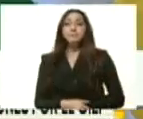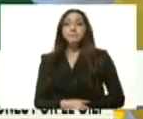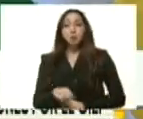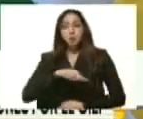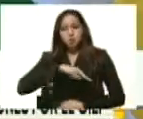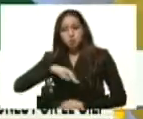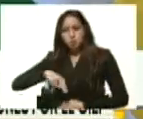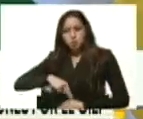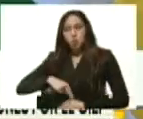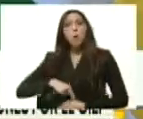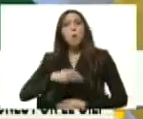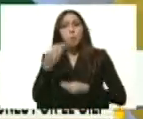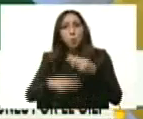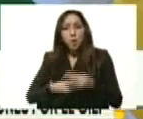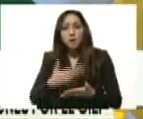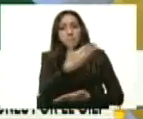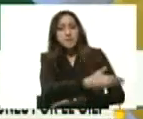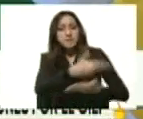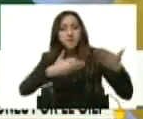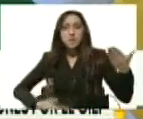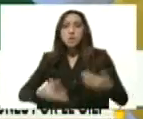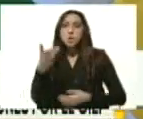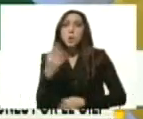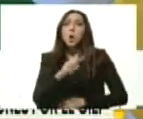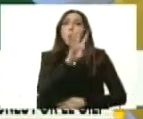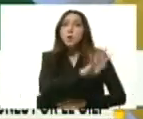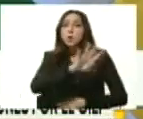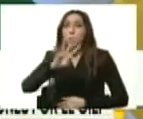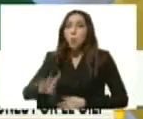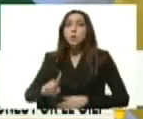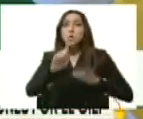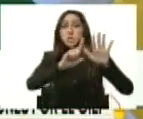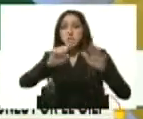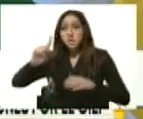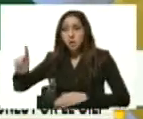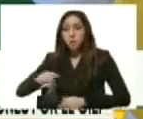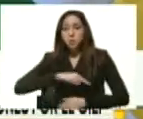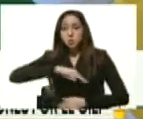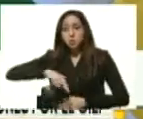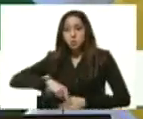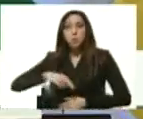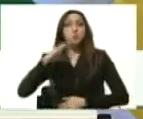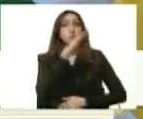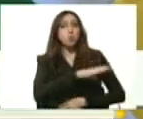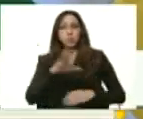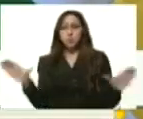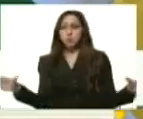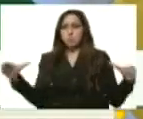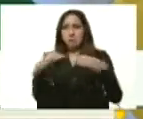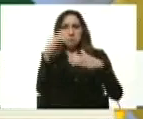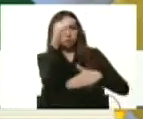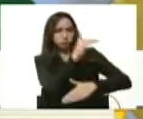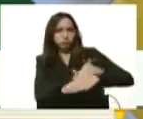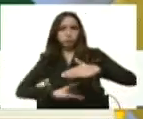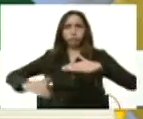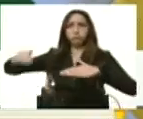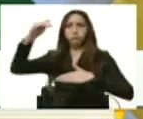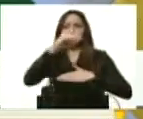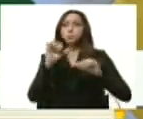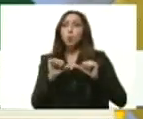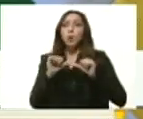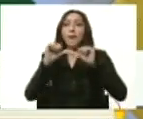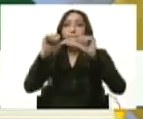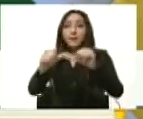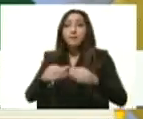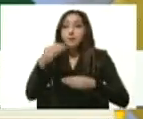derogaremos el Decreto Supremo 4461. Estableceremos una comisión del más alto nivel para avanzar en el